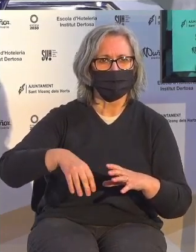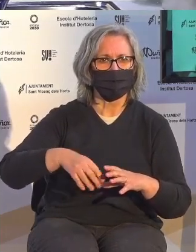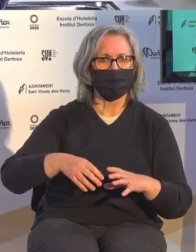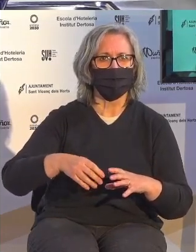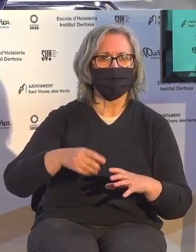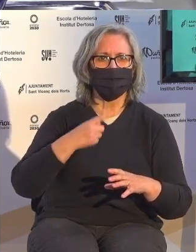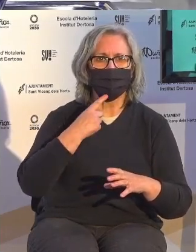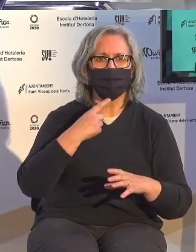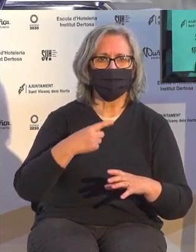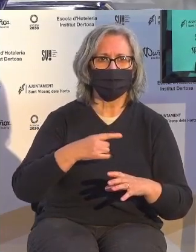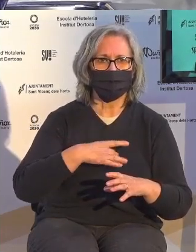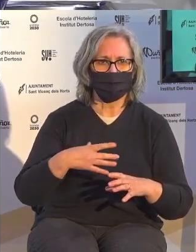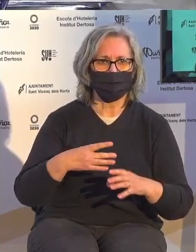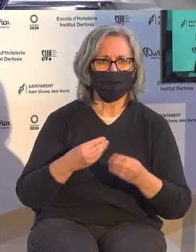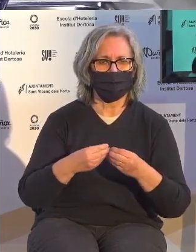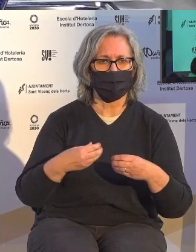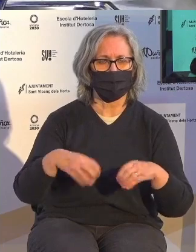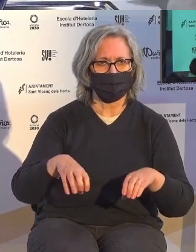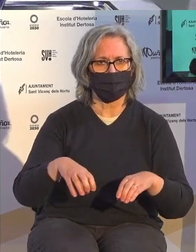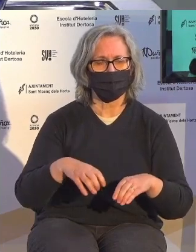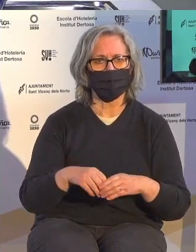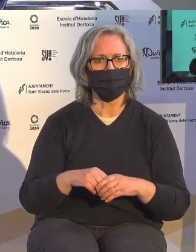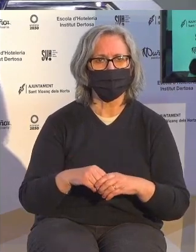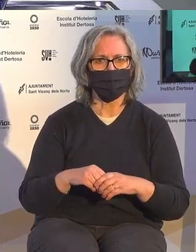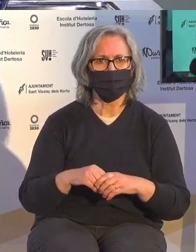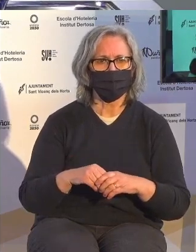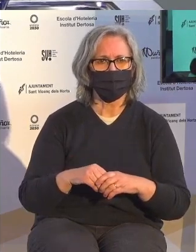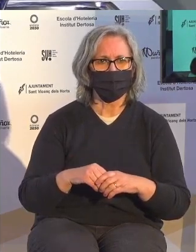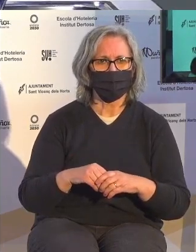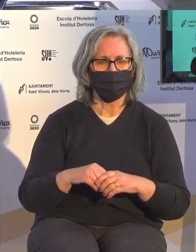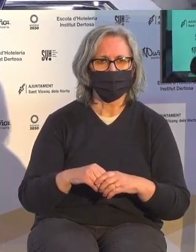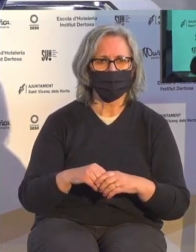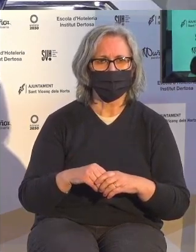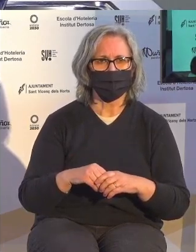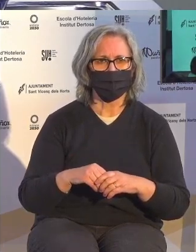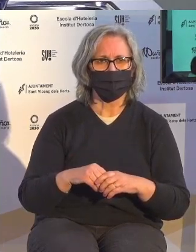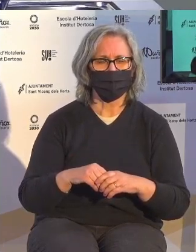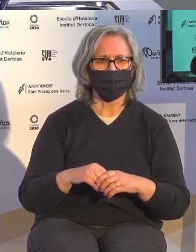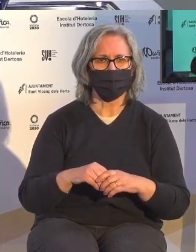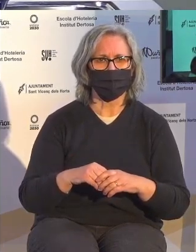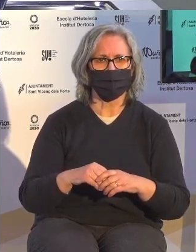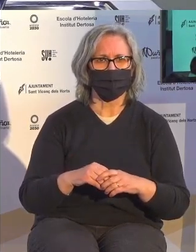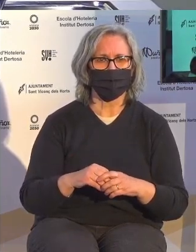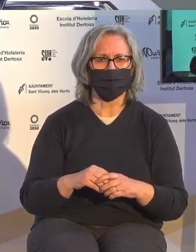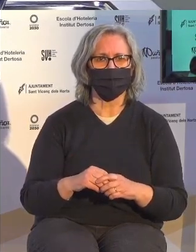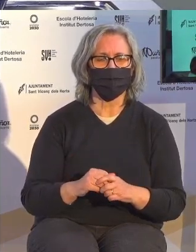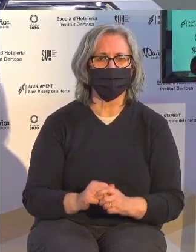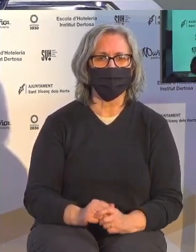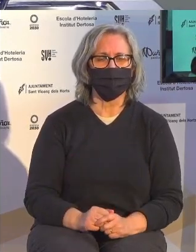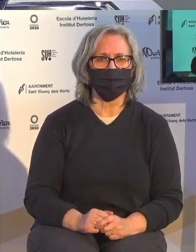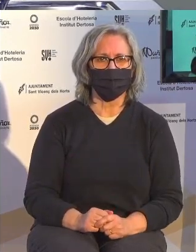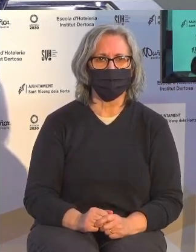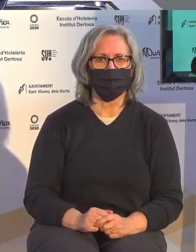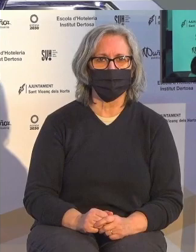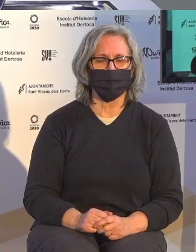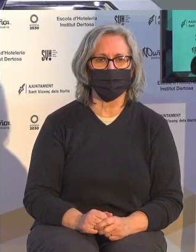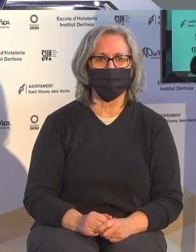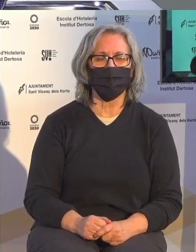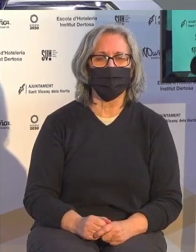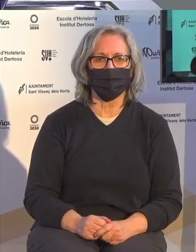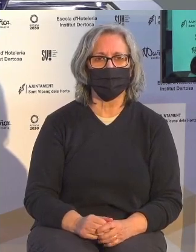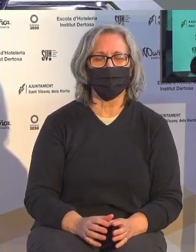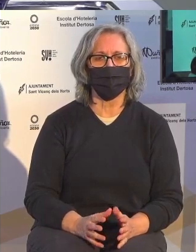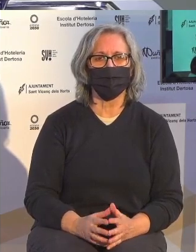esta máquina no es la mejor para evitar el merengue porque no sé dónde no tenemos la tarta mente para jugar lo